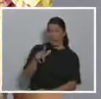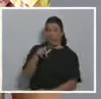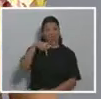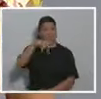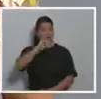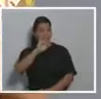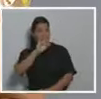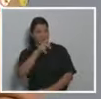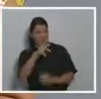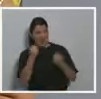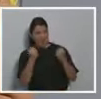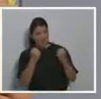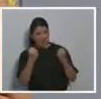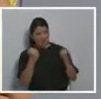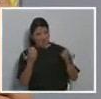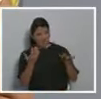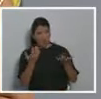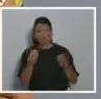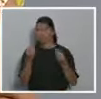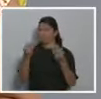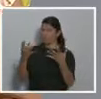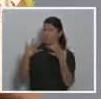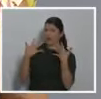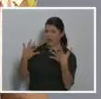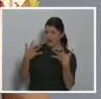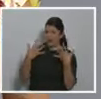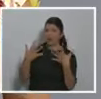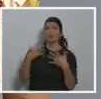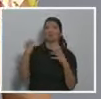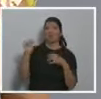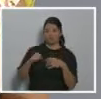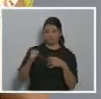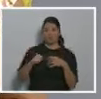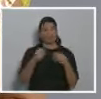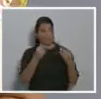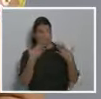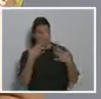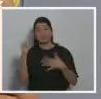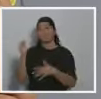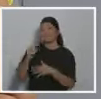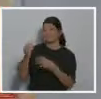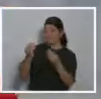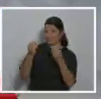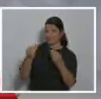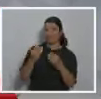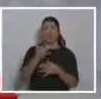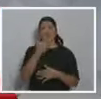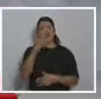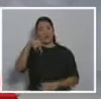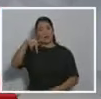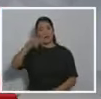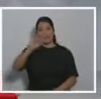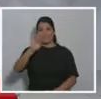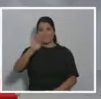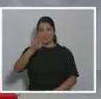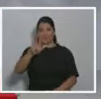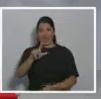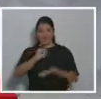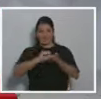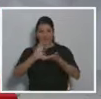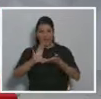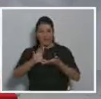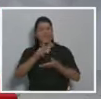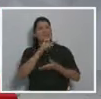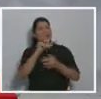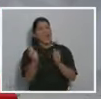es frito. No, es muy caliente. Es muy caliente. Sí, demasiado caliente. Bueno, qué rico allá en Pital de San Carlos el día de